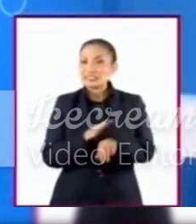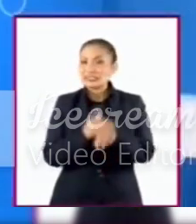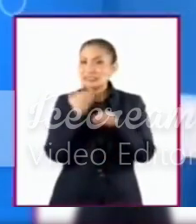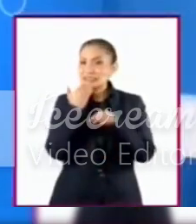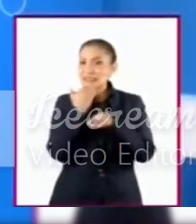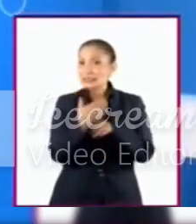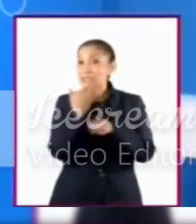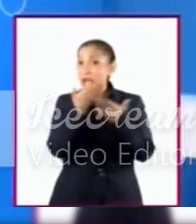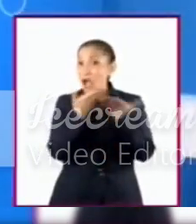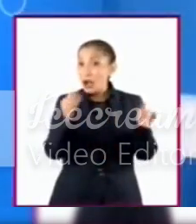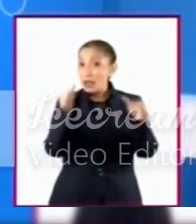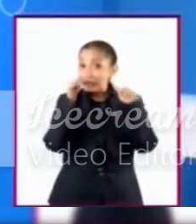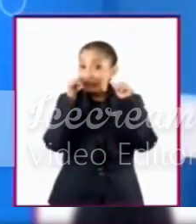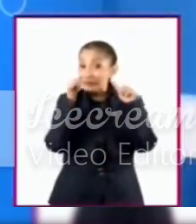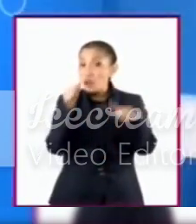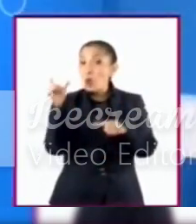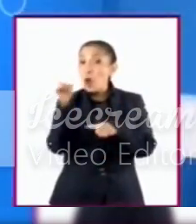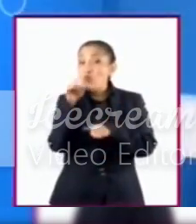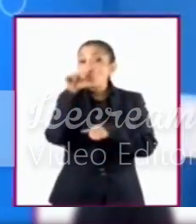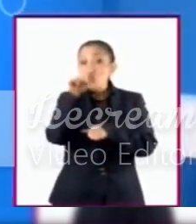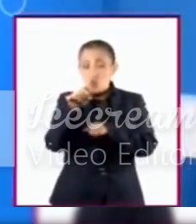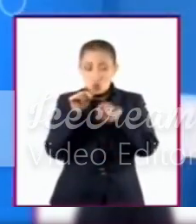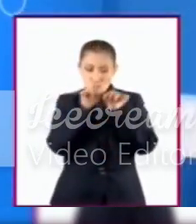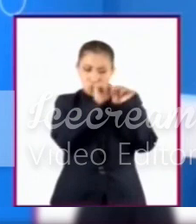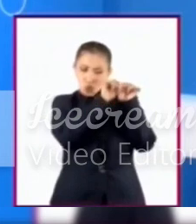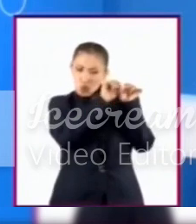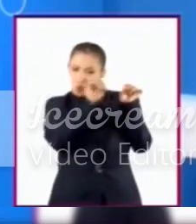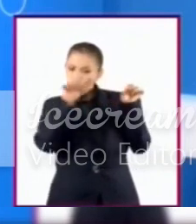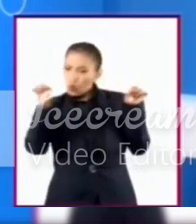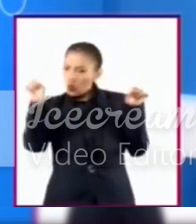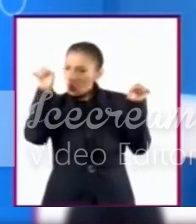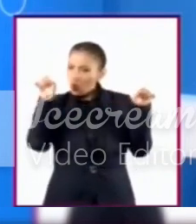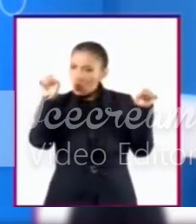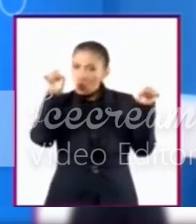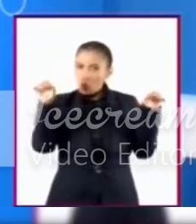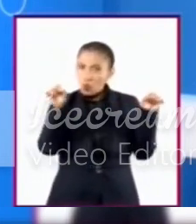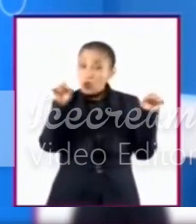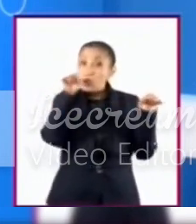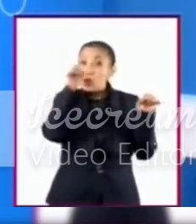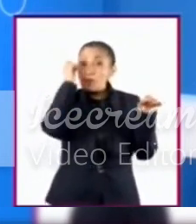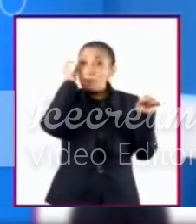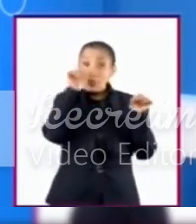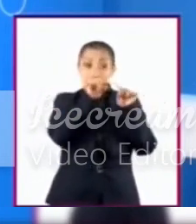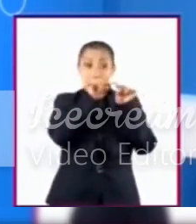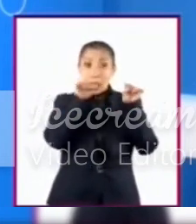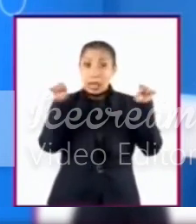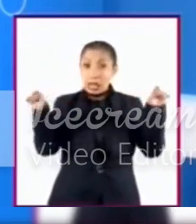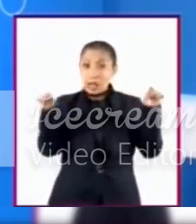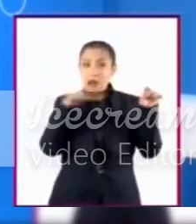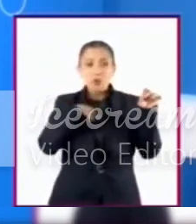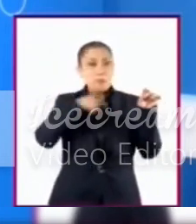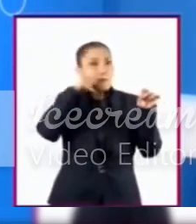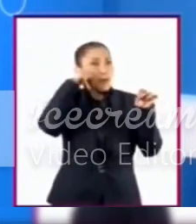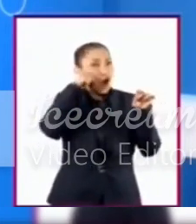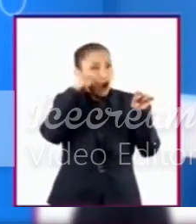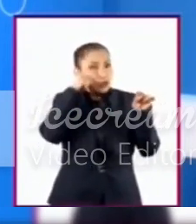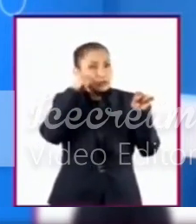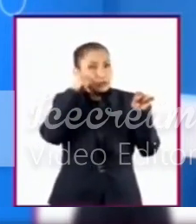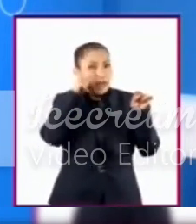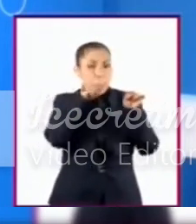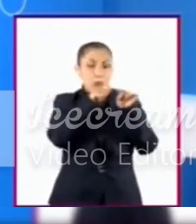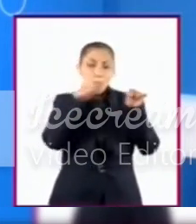¡Excelente! Pongan atención cuando vayan a trazar una recta numérica. No olviden que es una línea recta. No importa si